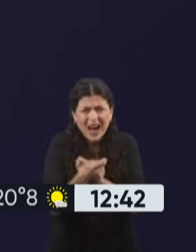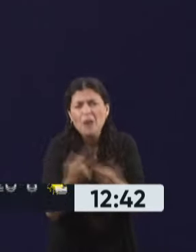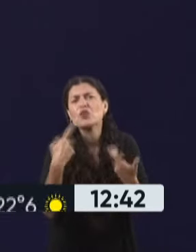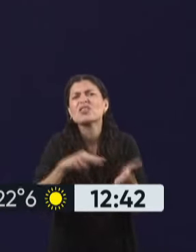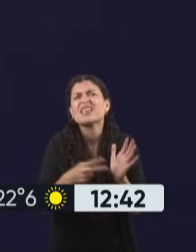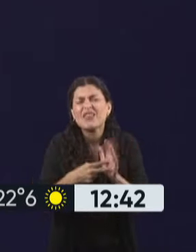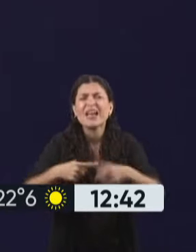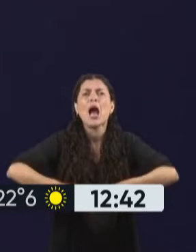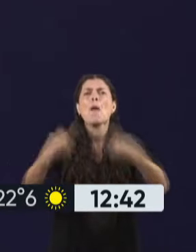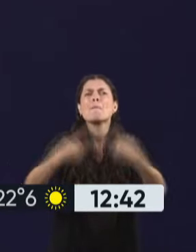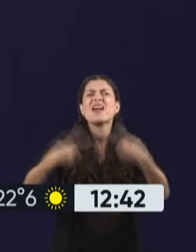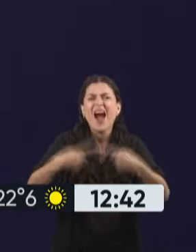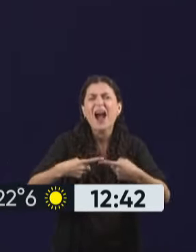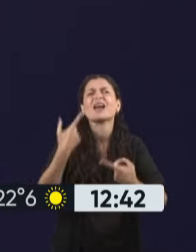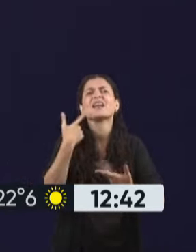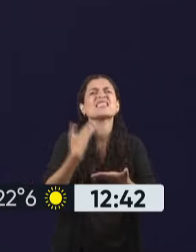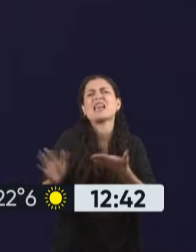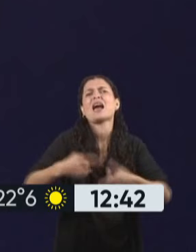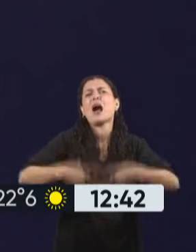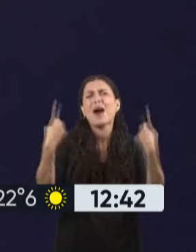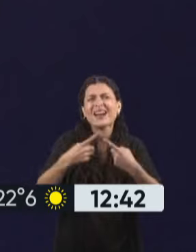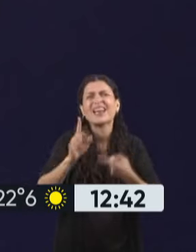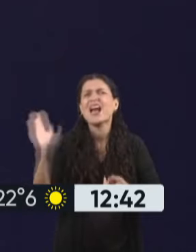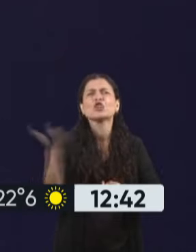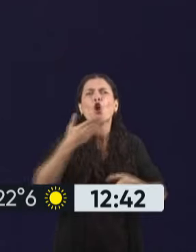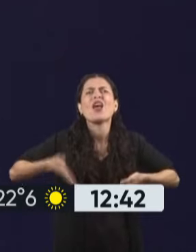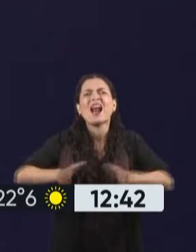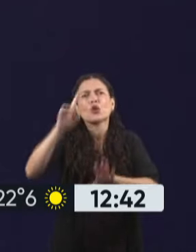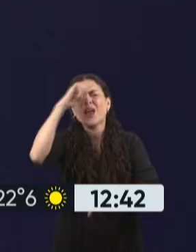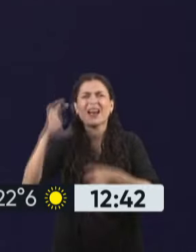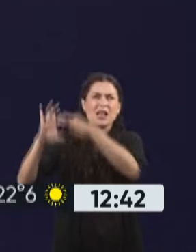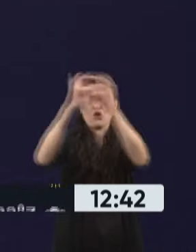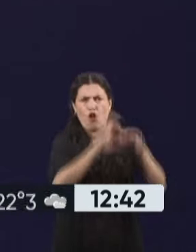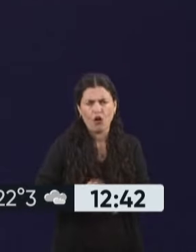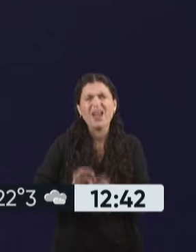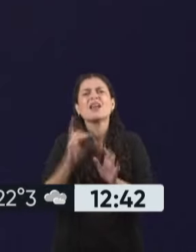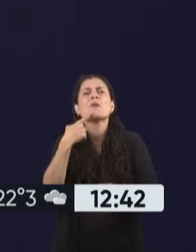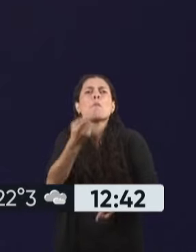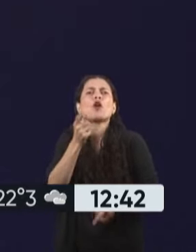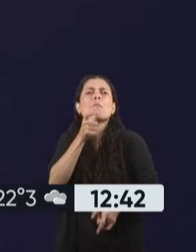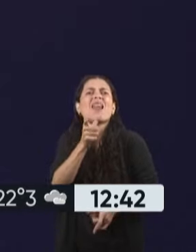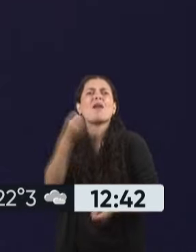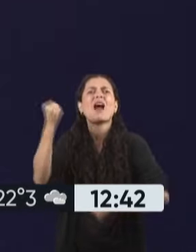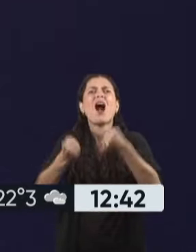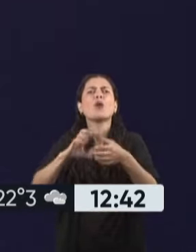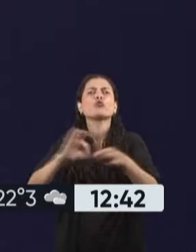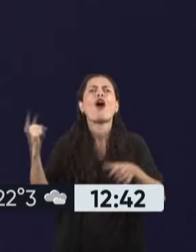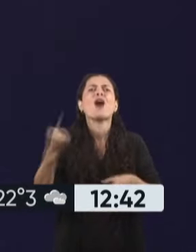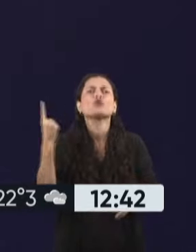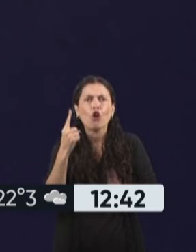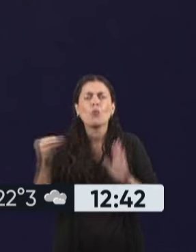de peajes sin barreras en todas las rutas nacionales y se introduce el concepto de vehículo autónomo en la norma